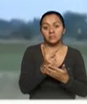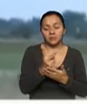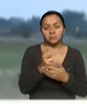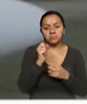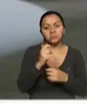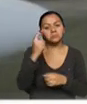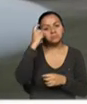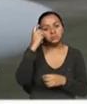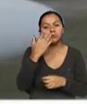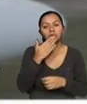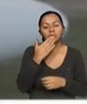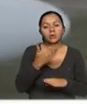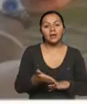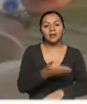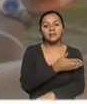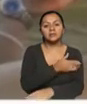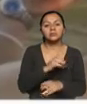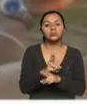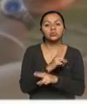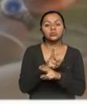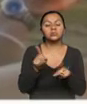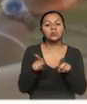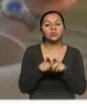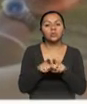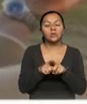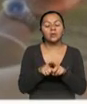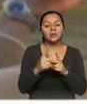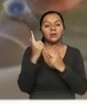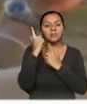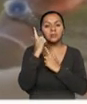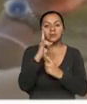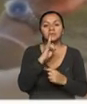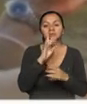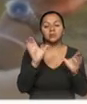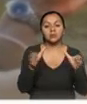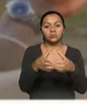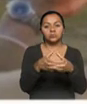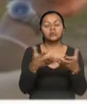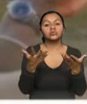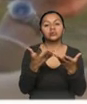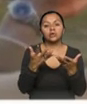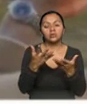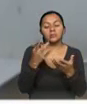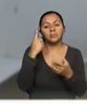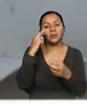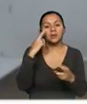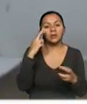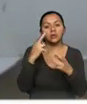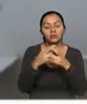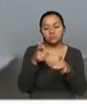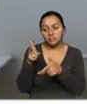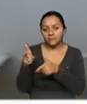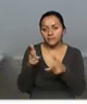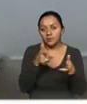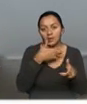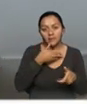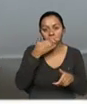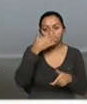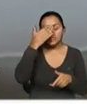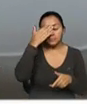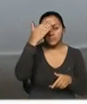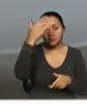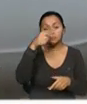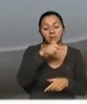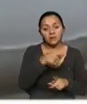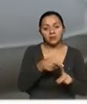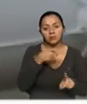fue pensado en un principio para ser utilizado por las Fuerzas Armadas estadounidenses en misiones de reconocimiento y vigilancia en Afganistán.